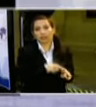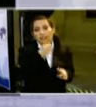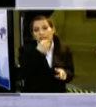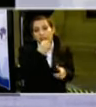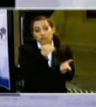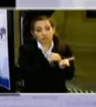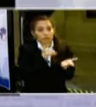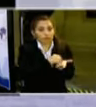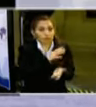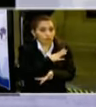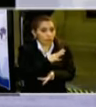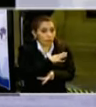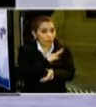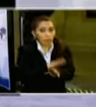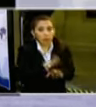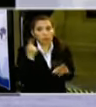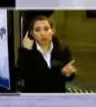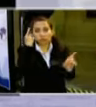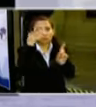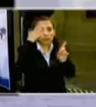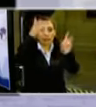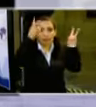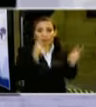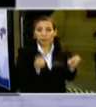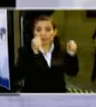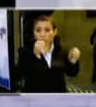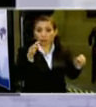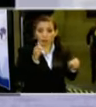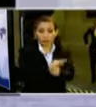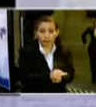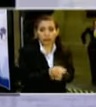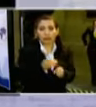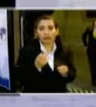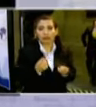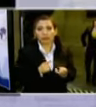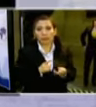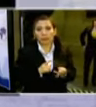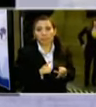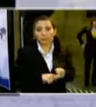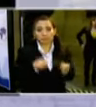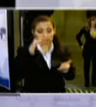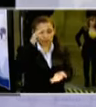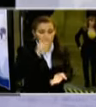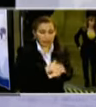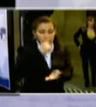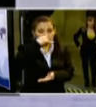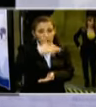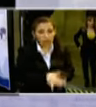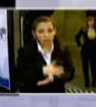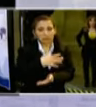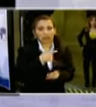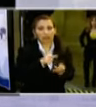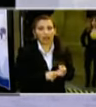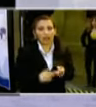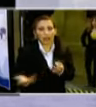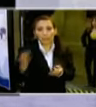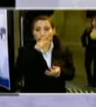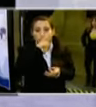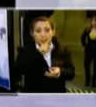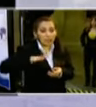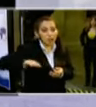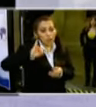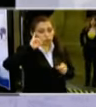por ejemplo, como gran desafío el tema de la seguridad, de la reducción de la violencia, de la mejora de